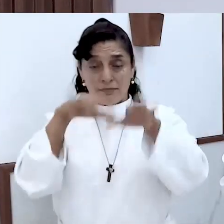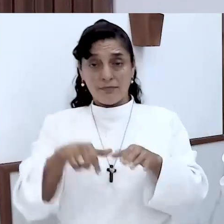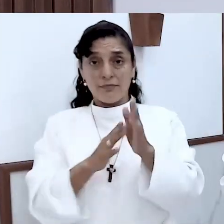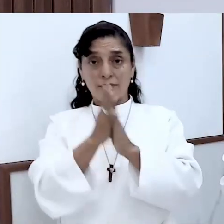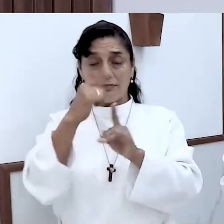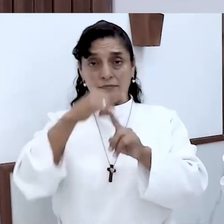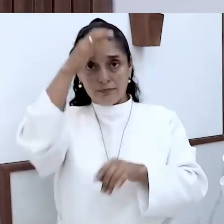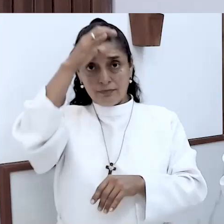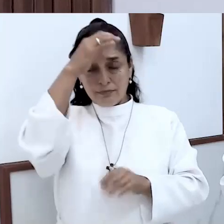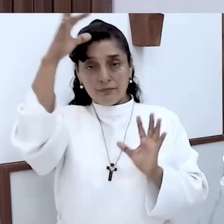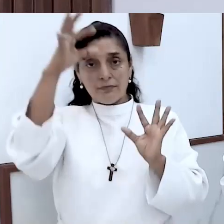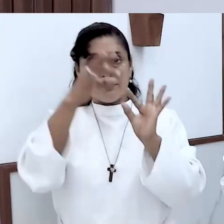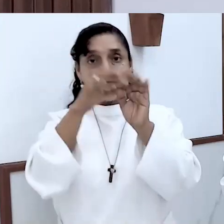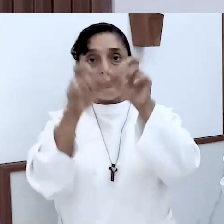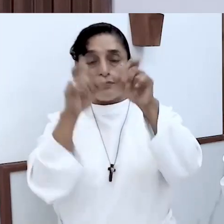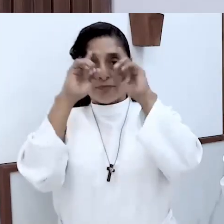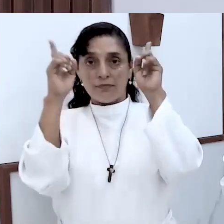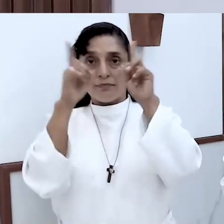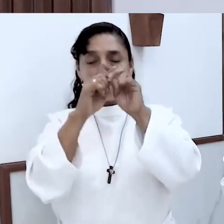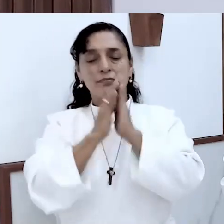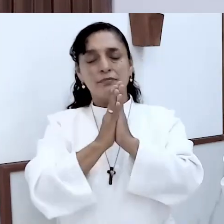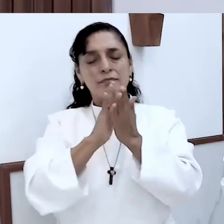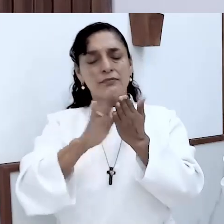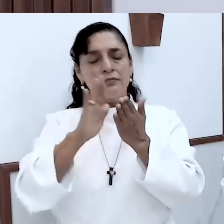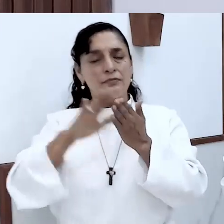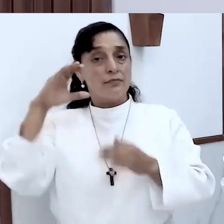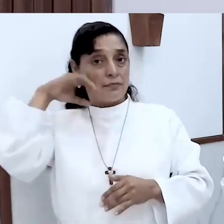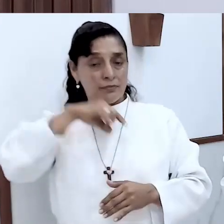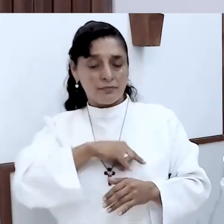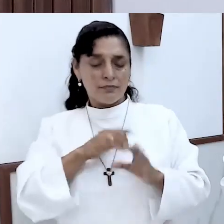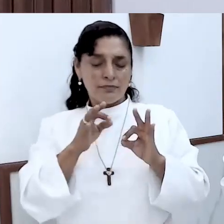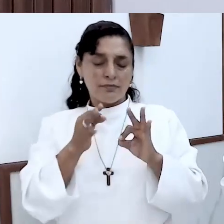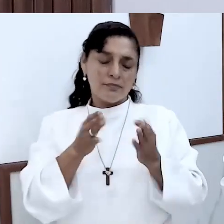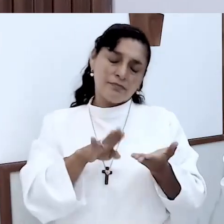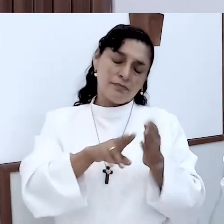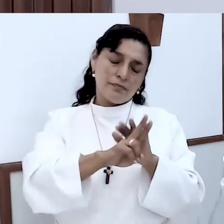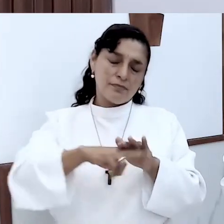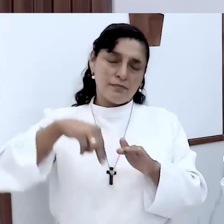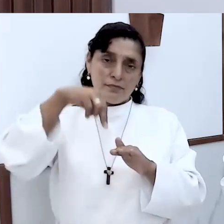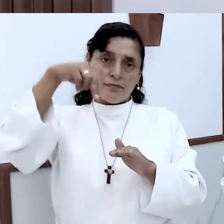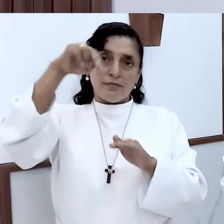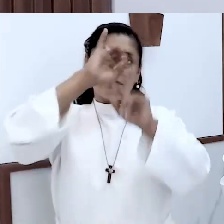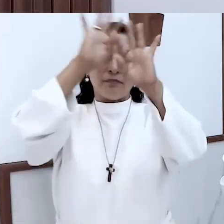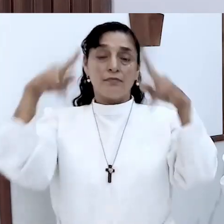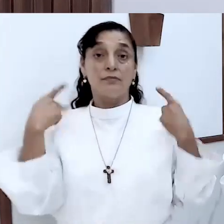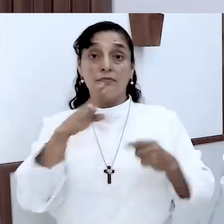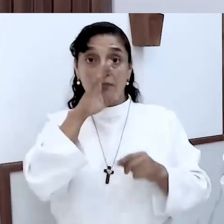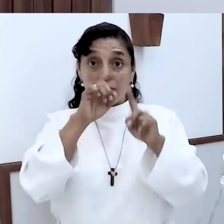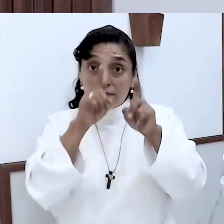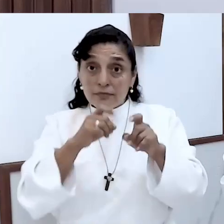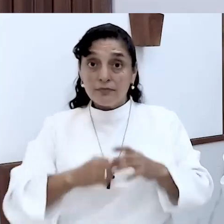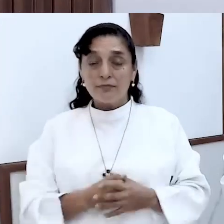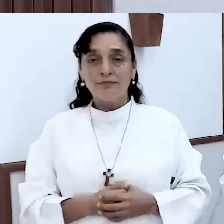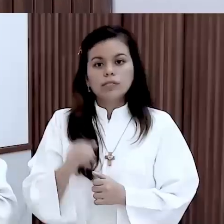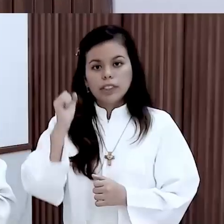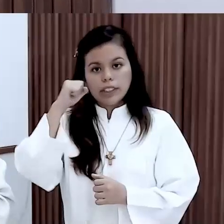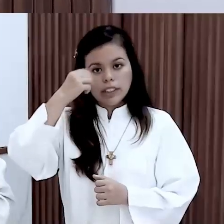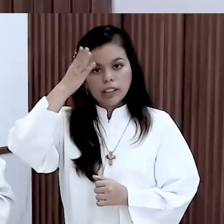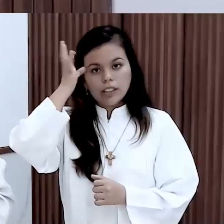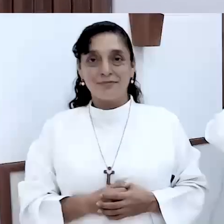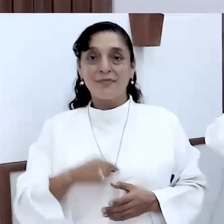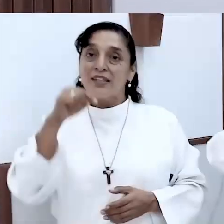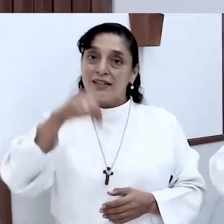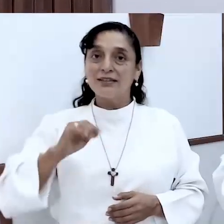Iglesia Católica, en la comunión de los santos, en el perdón de los pecados, en la resurrección de los muertos y en la vida eterna? Sí,